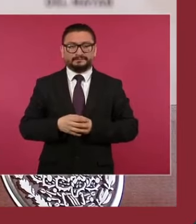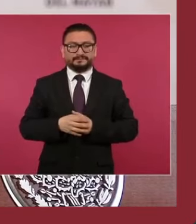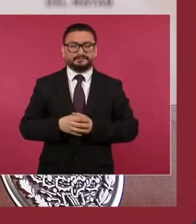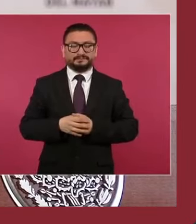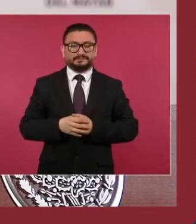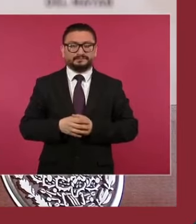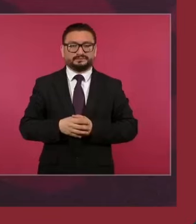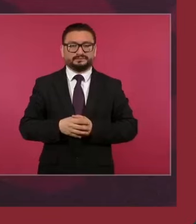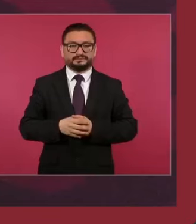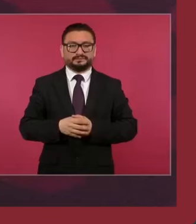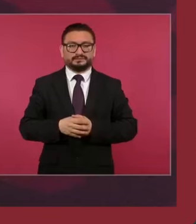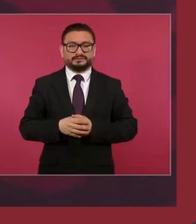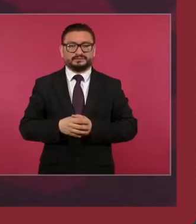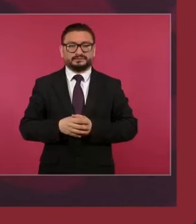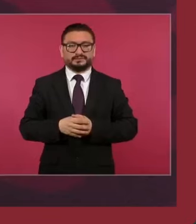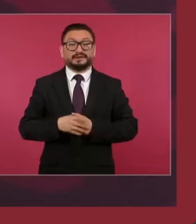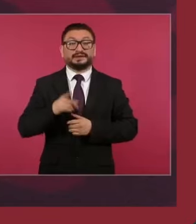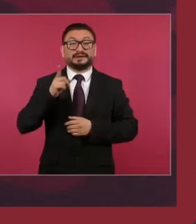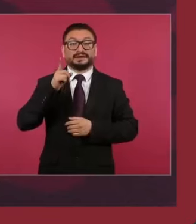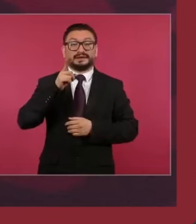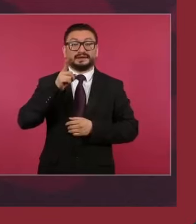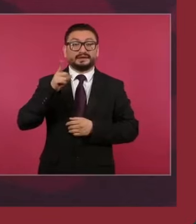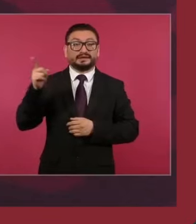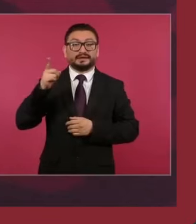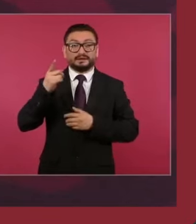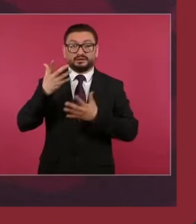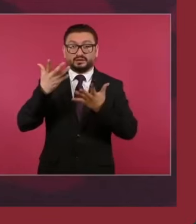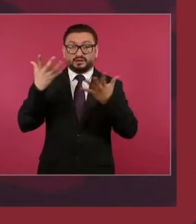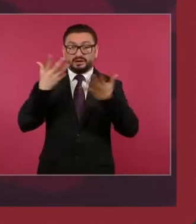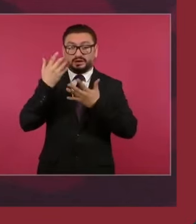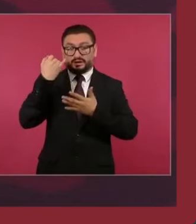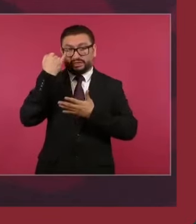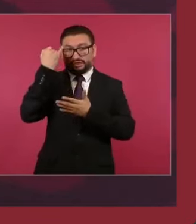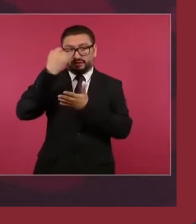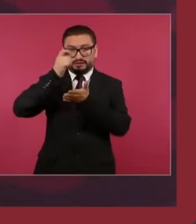saber, hizo sus memorias